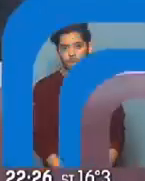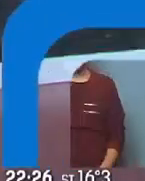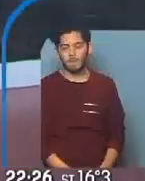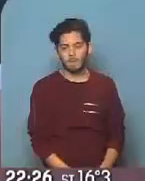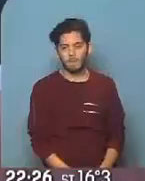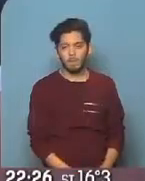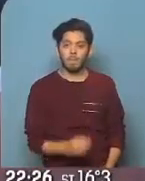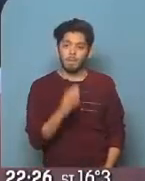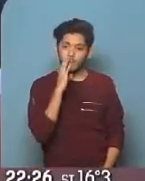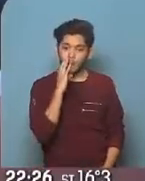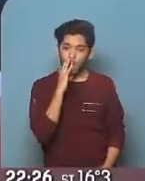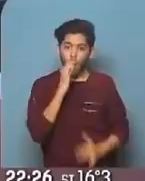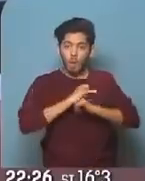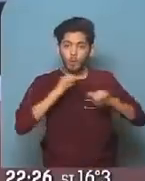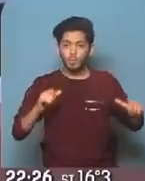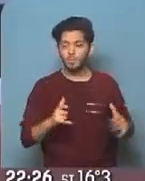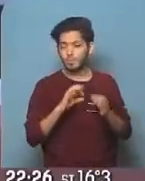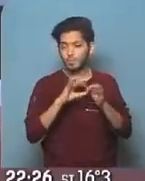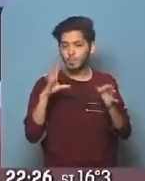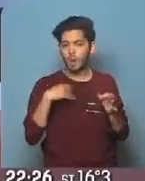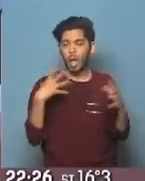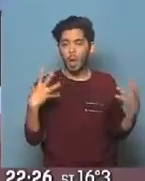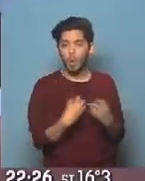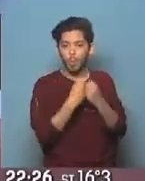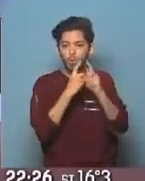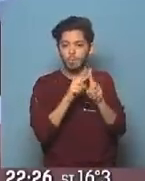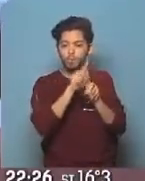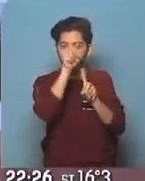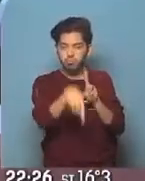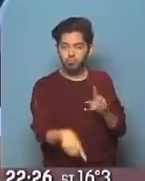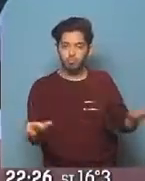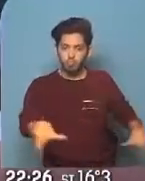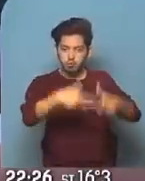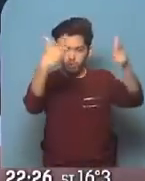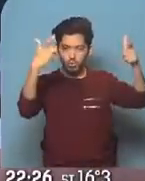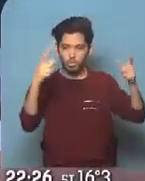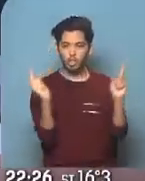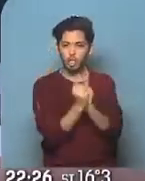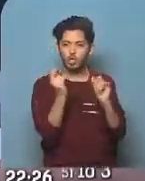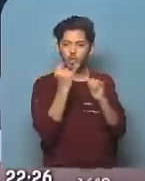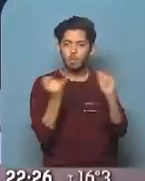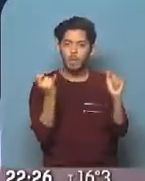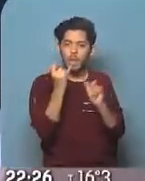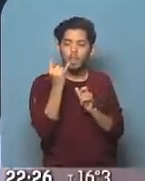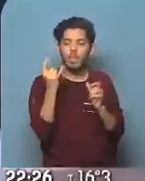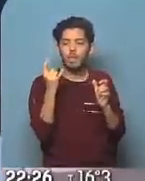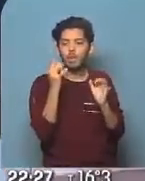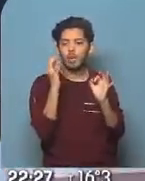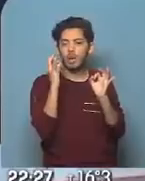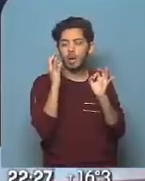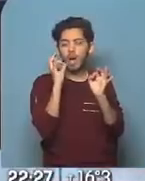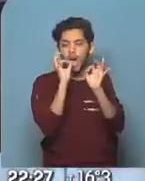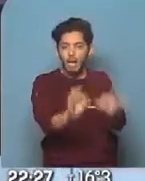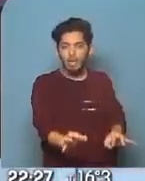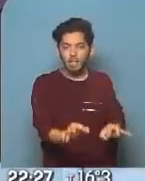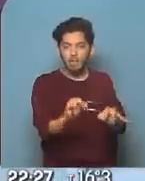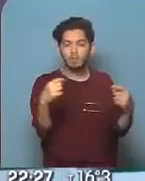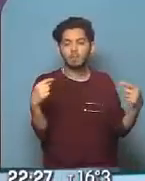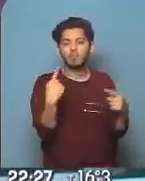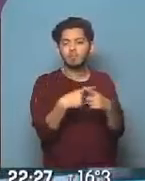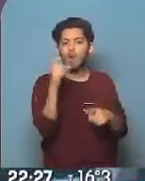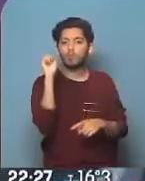Estados Unidos anunció que se retira del Tratado de Misiles Nucleares de corto e intermedio alcance con Rusia, un tratado histórico que